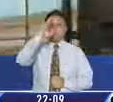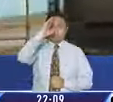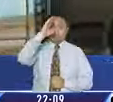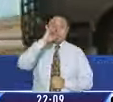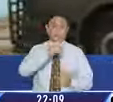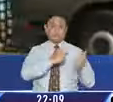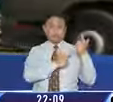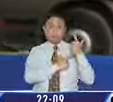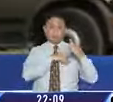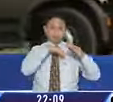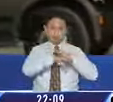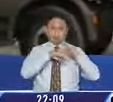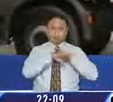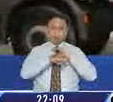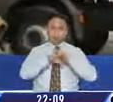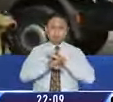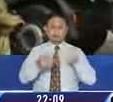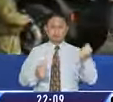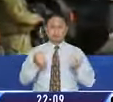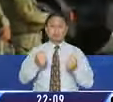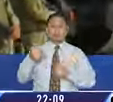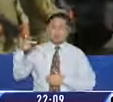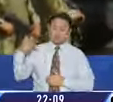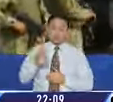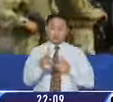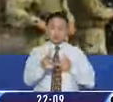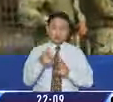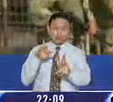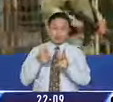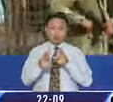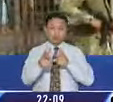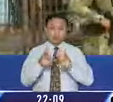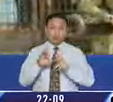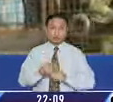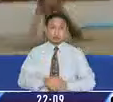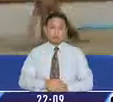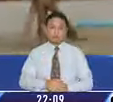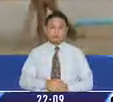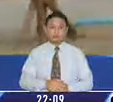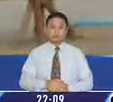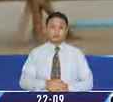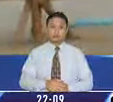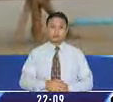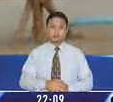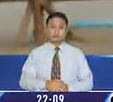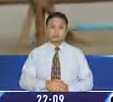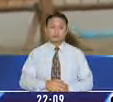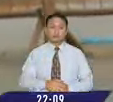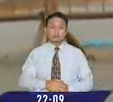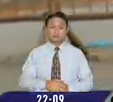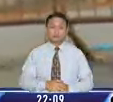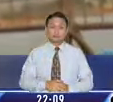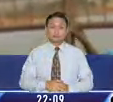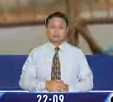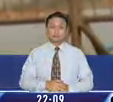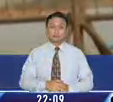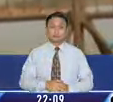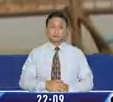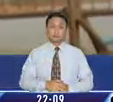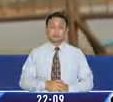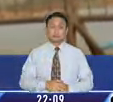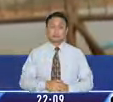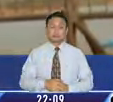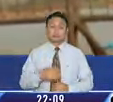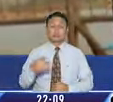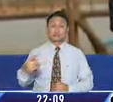Fuerzas Armadas. Decenas de vehículos llegaban al lugar para evitar más incidentes. Todos se informan afuera. Todos se informan afuera. Respecto a